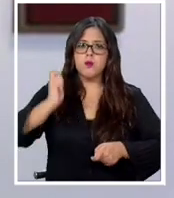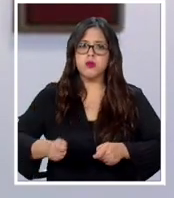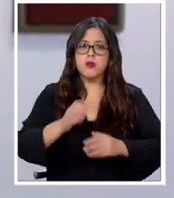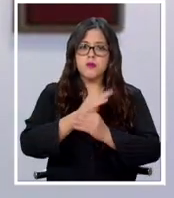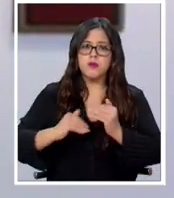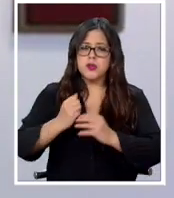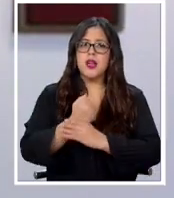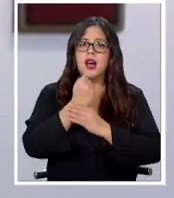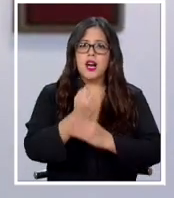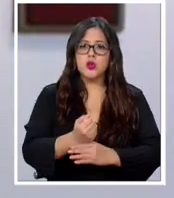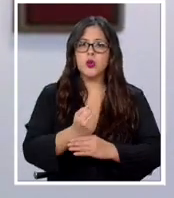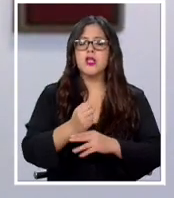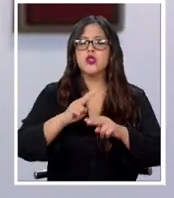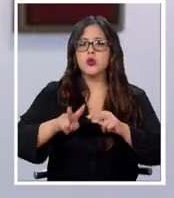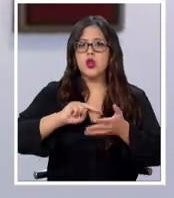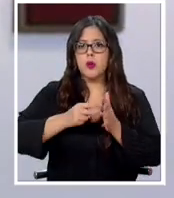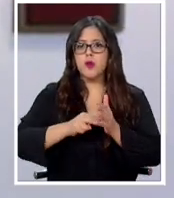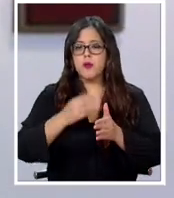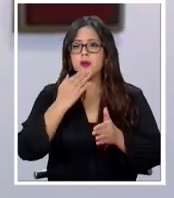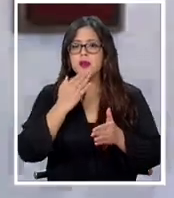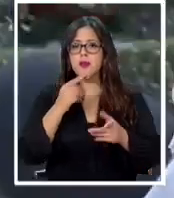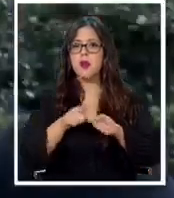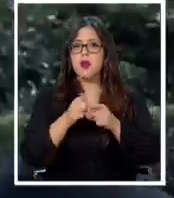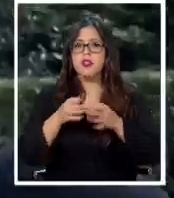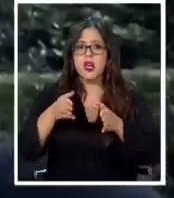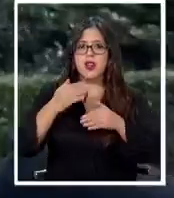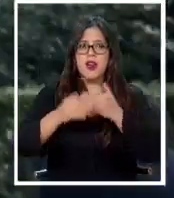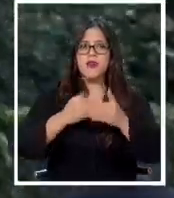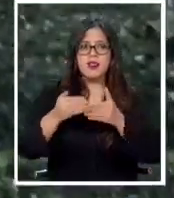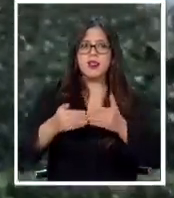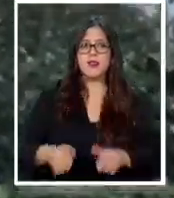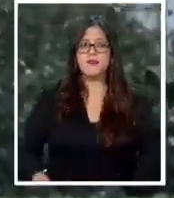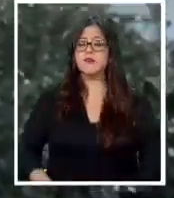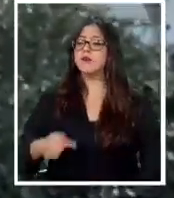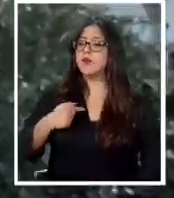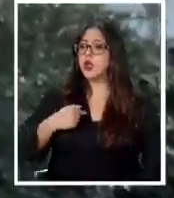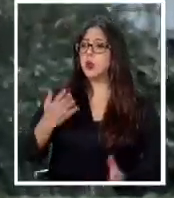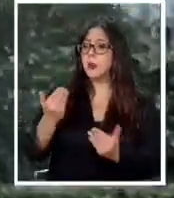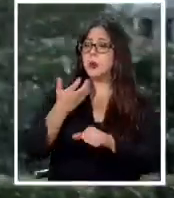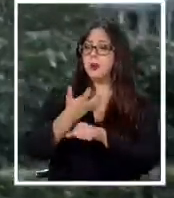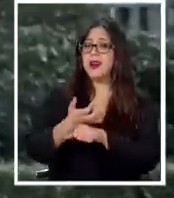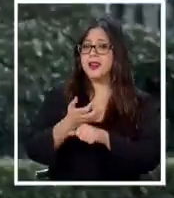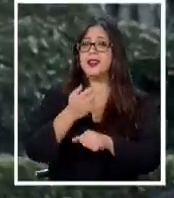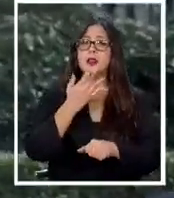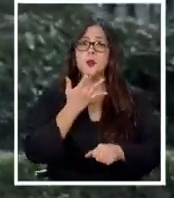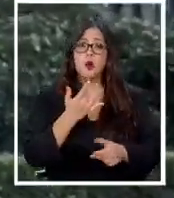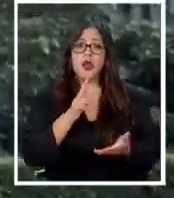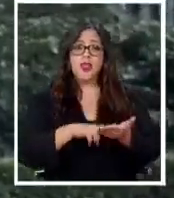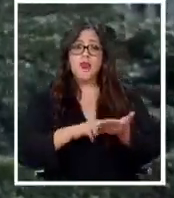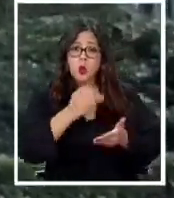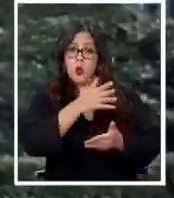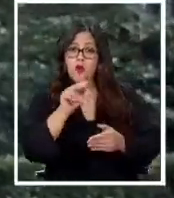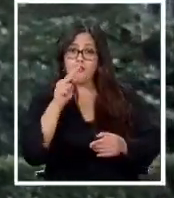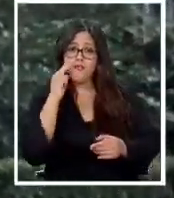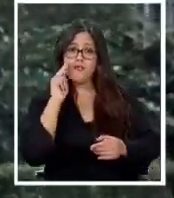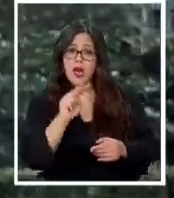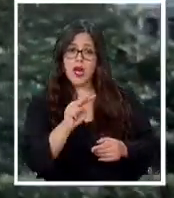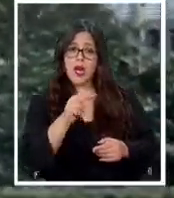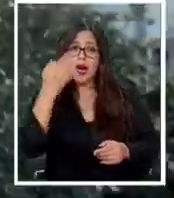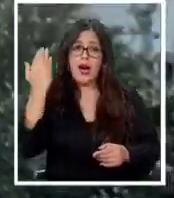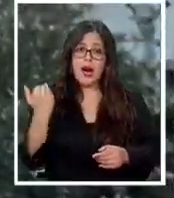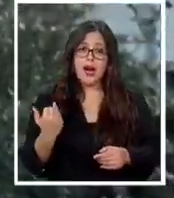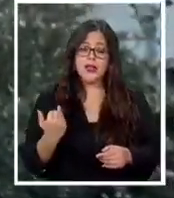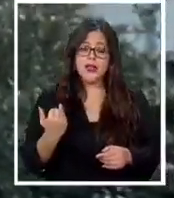ayude a resolver esta controversia y allanar el camino yo tengo muy buenas expectativas porque en verdad como ustedes lo escucharon en